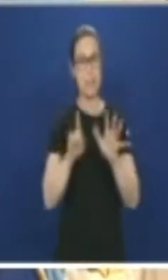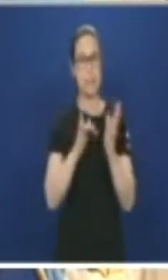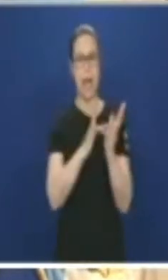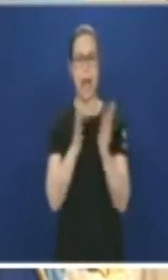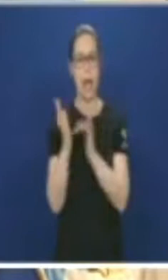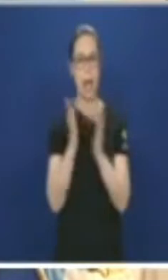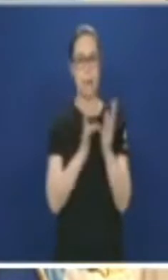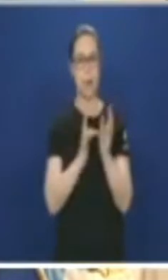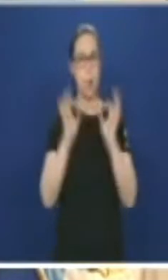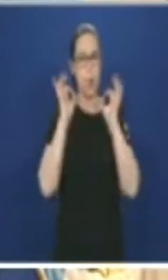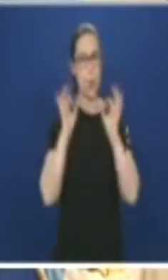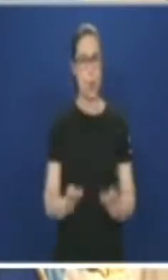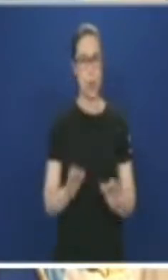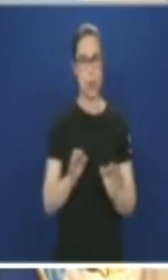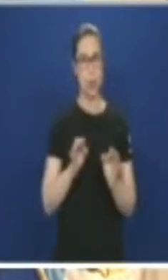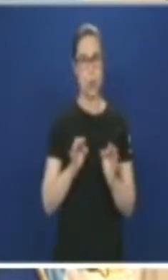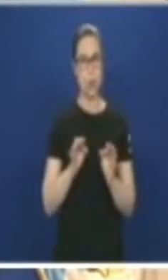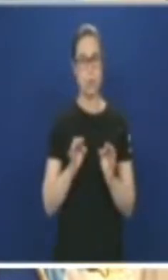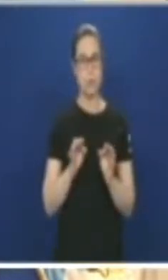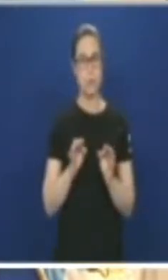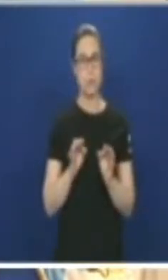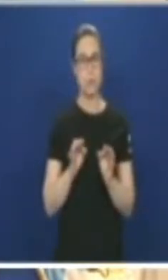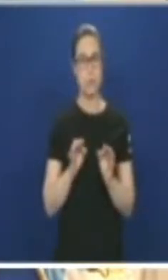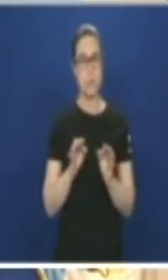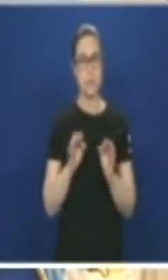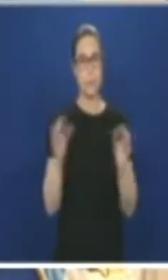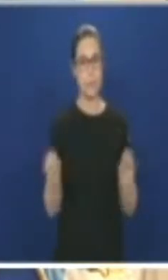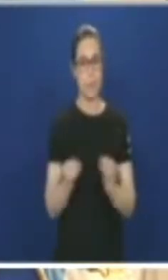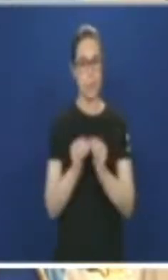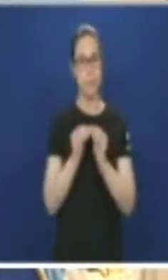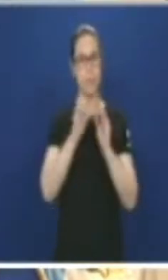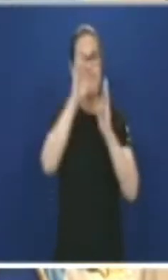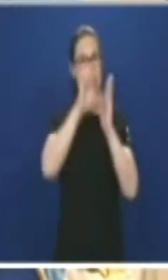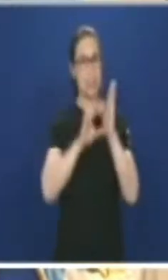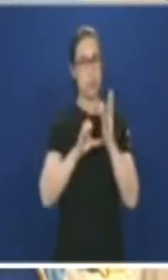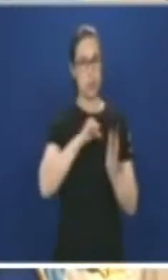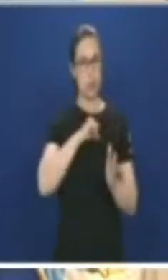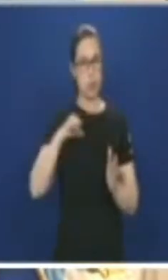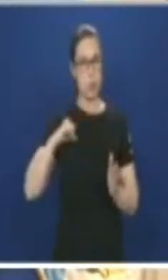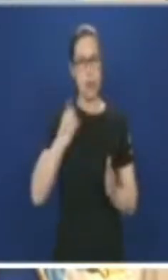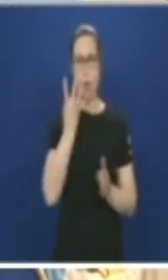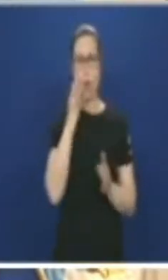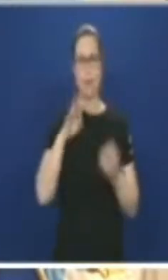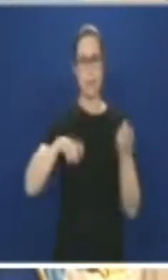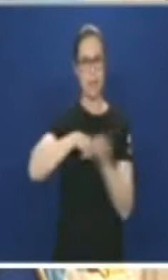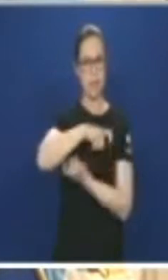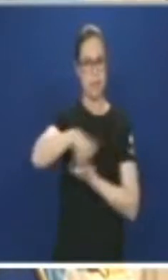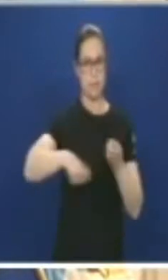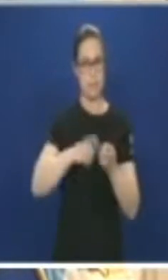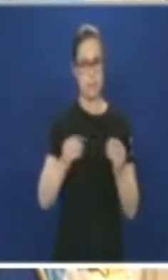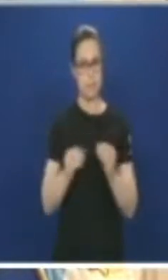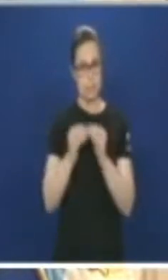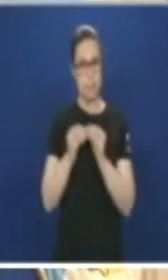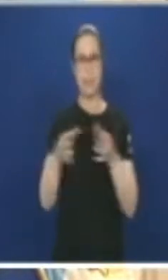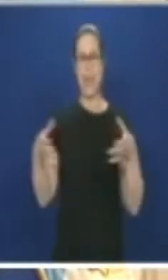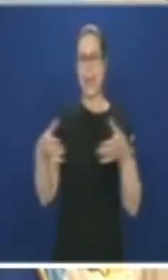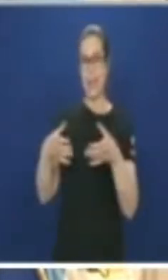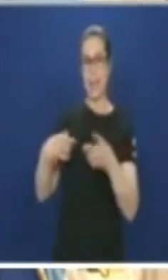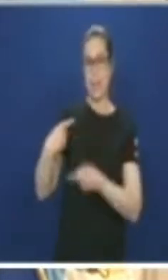se cumplen 40 anos da promulgazón do vixente Estatuto de Autonomía, homenaxear a xeración